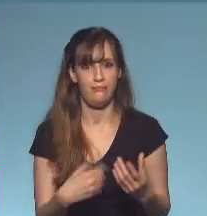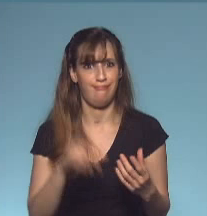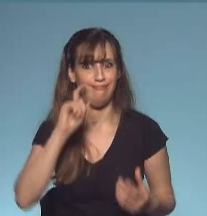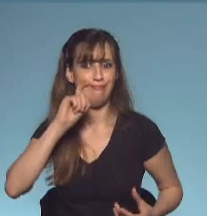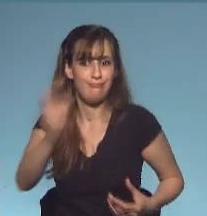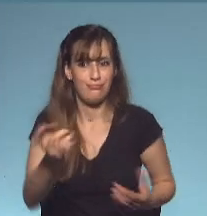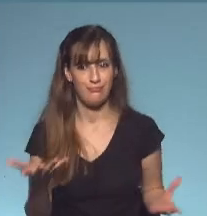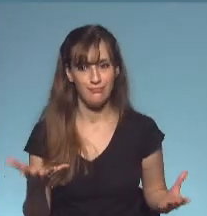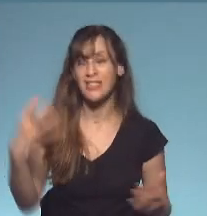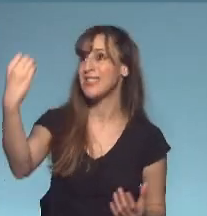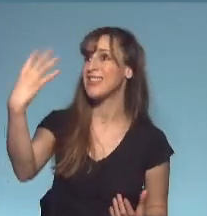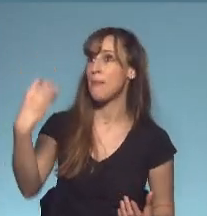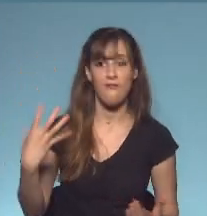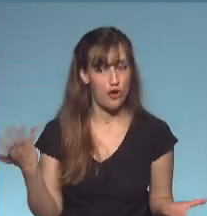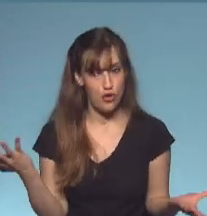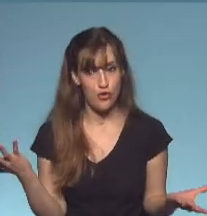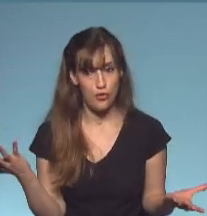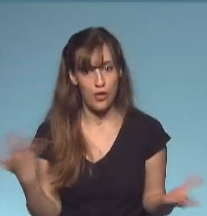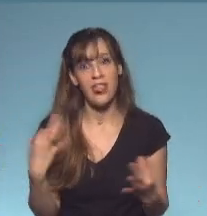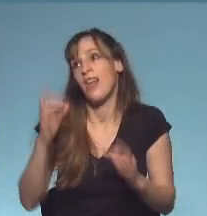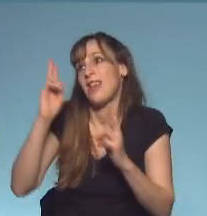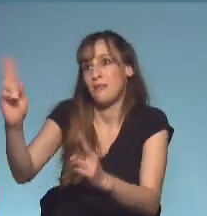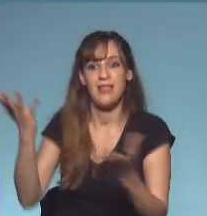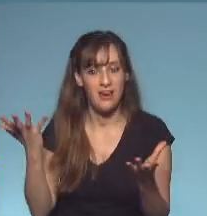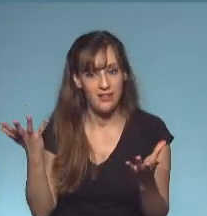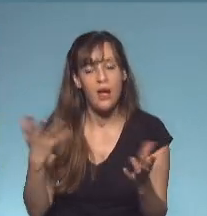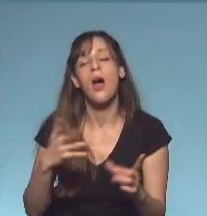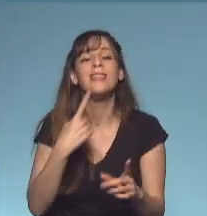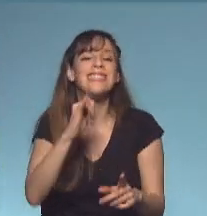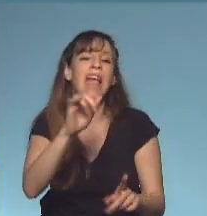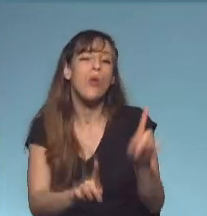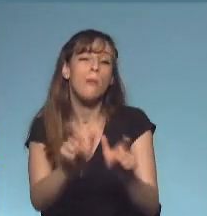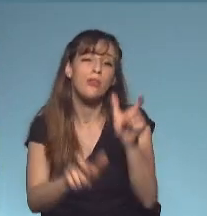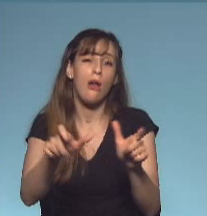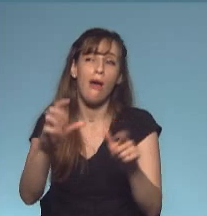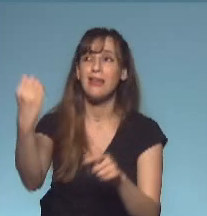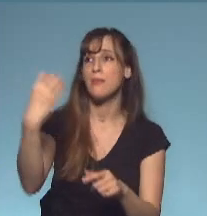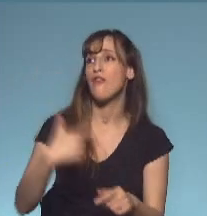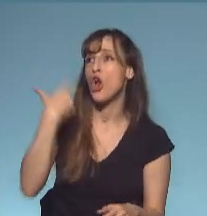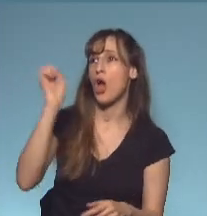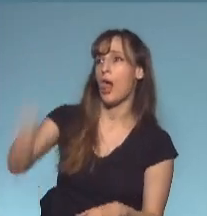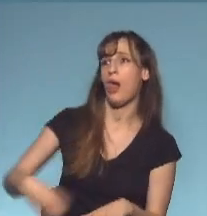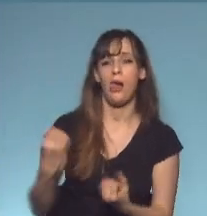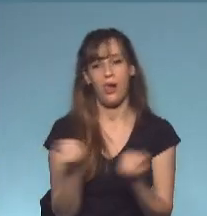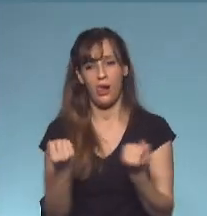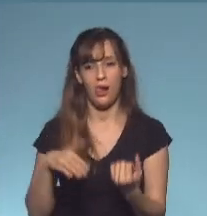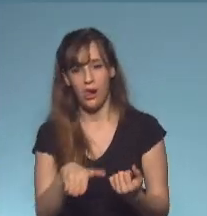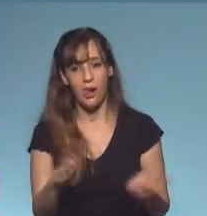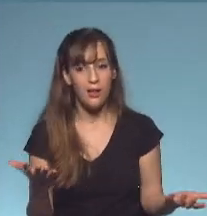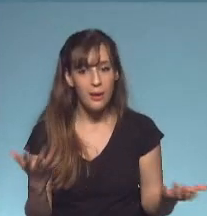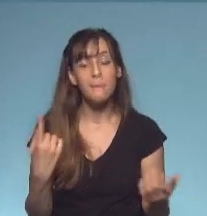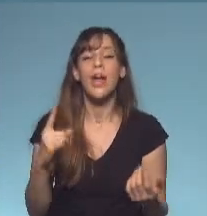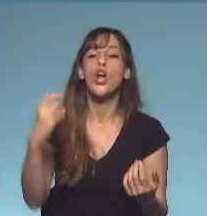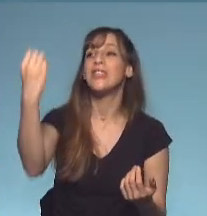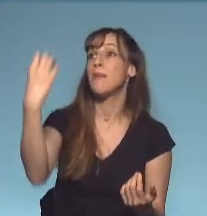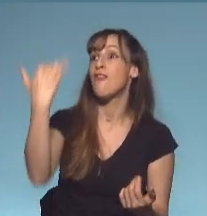están los semáforos. Y entonces alguien puede decir, pero hay gente que pasa los semáforos en rojo. Claro que la hay. Que exista el semáforo, que exista la